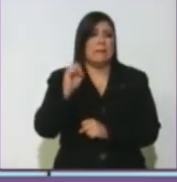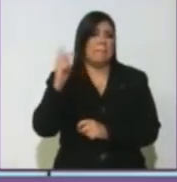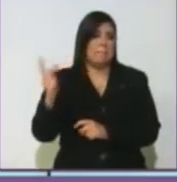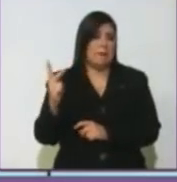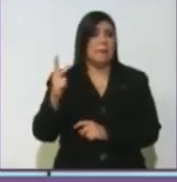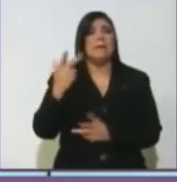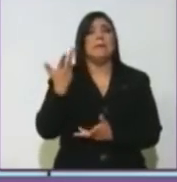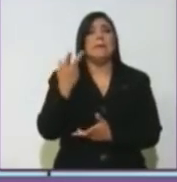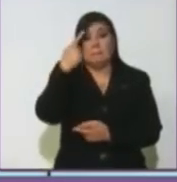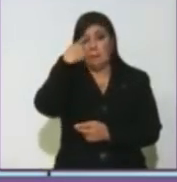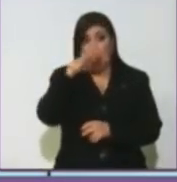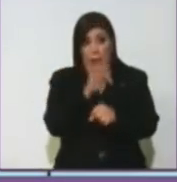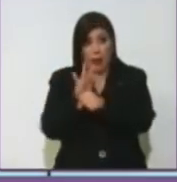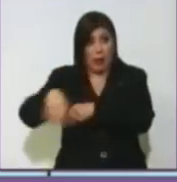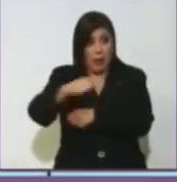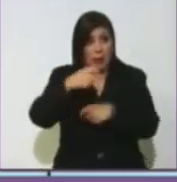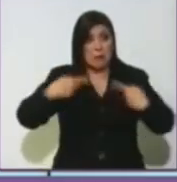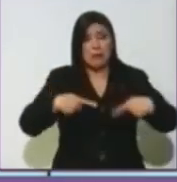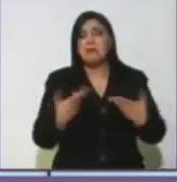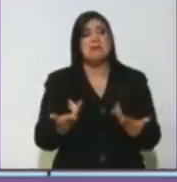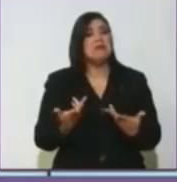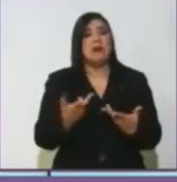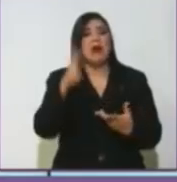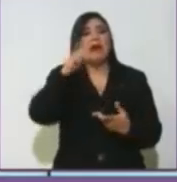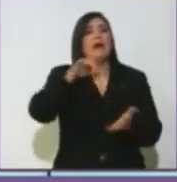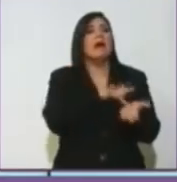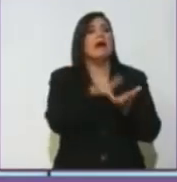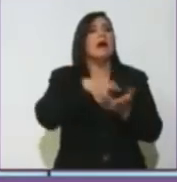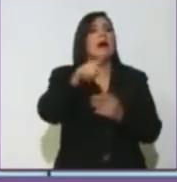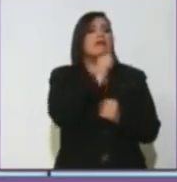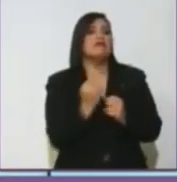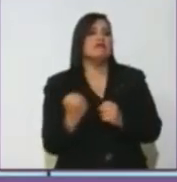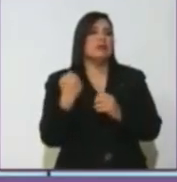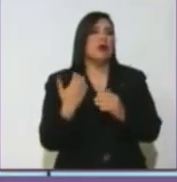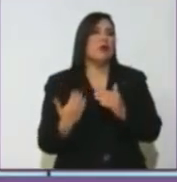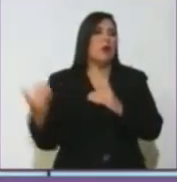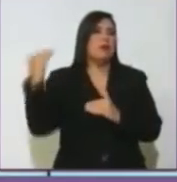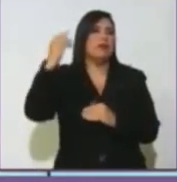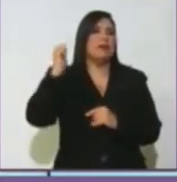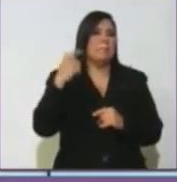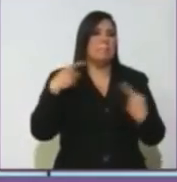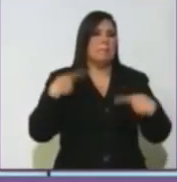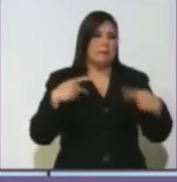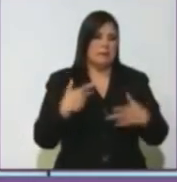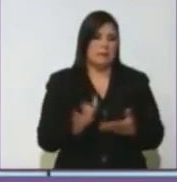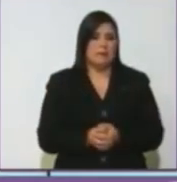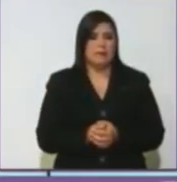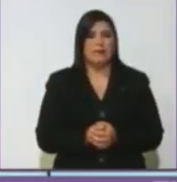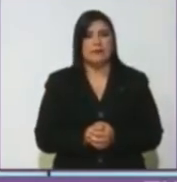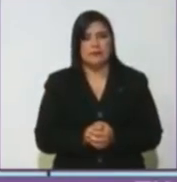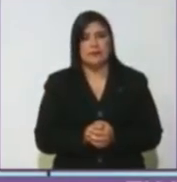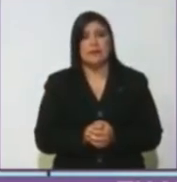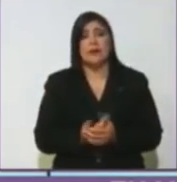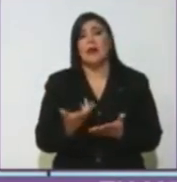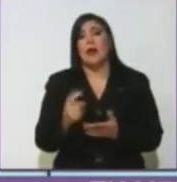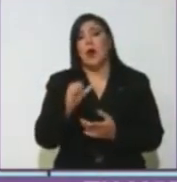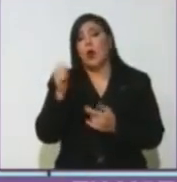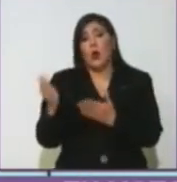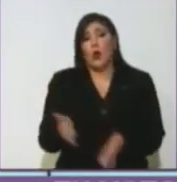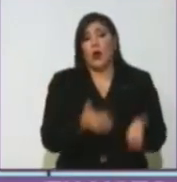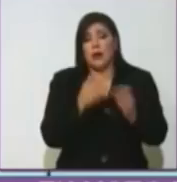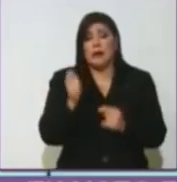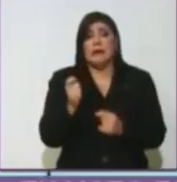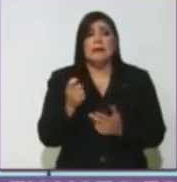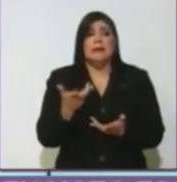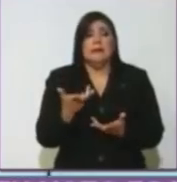lugar de beneficiar al ciudadano apoya a las cúpulas políticas la otra es tener